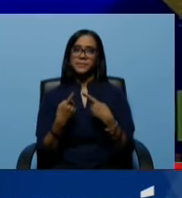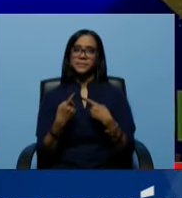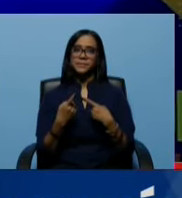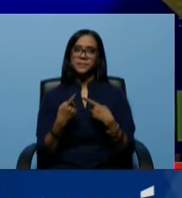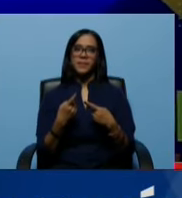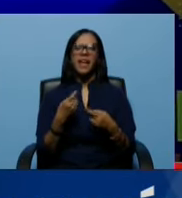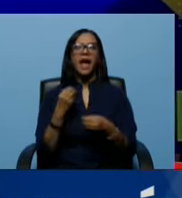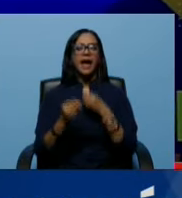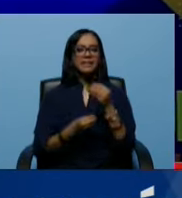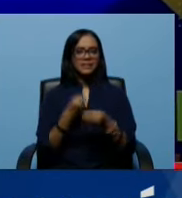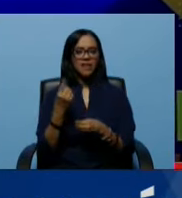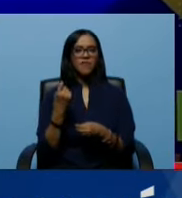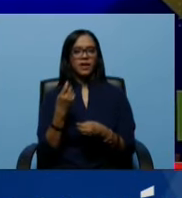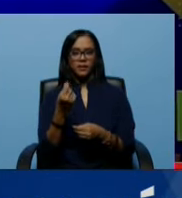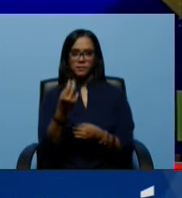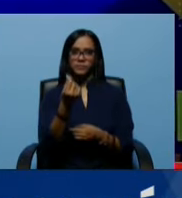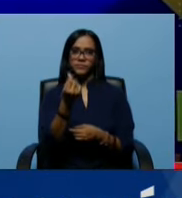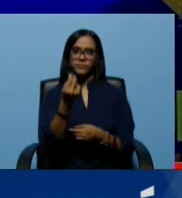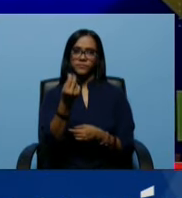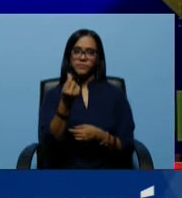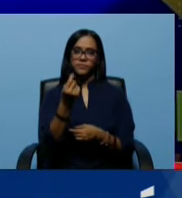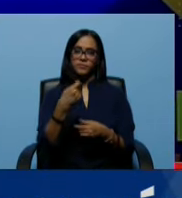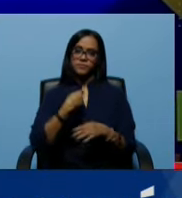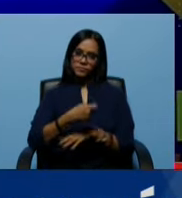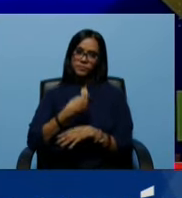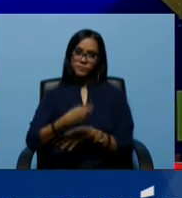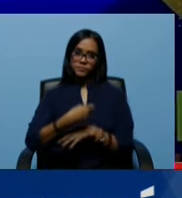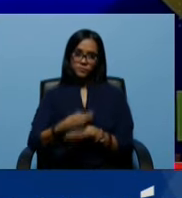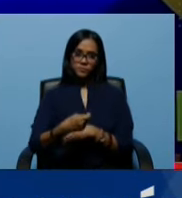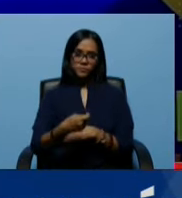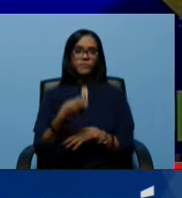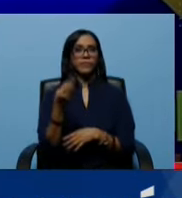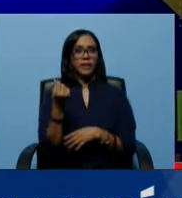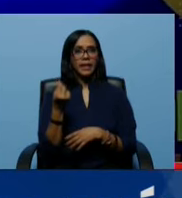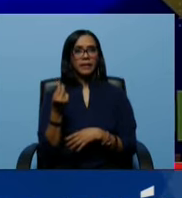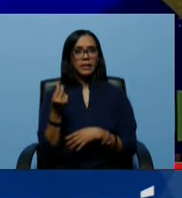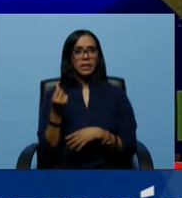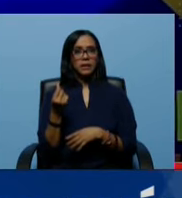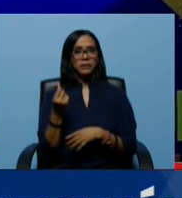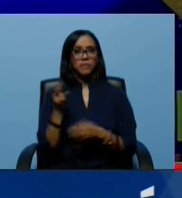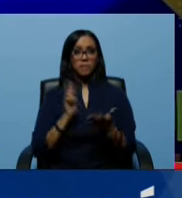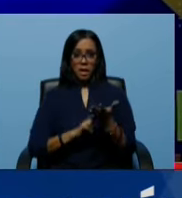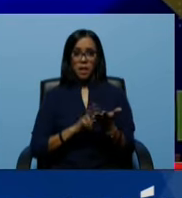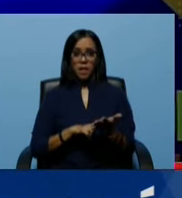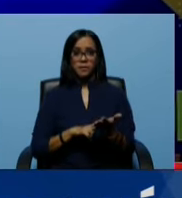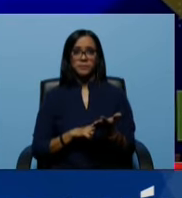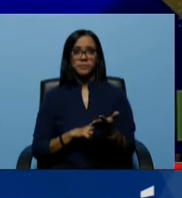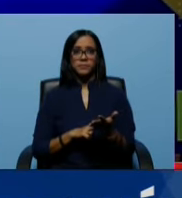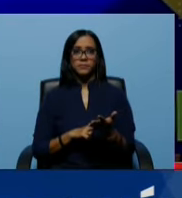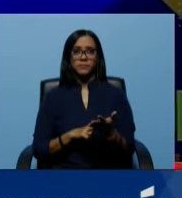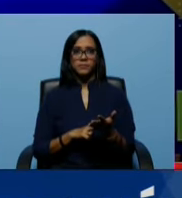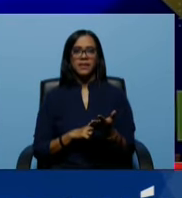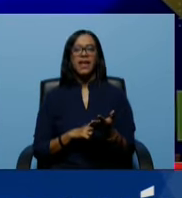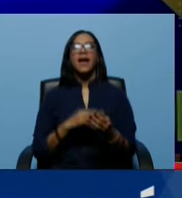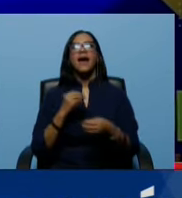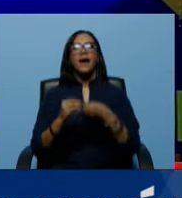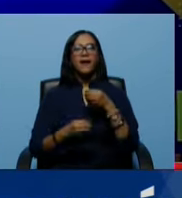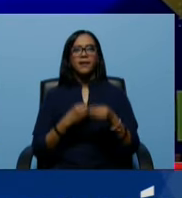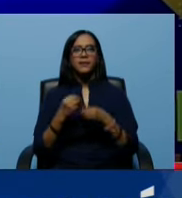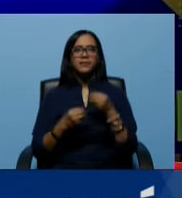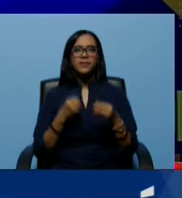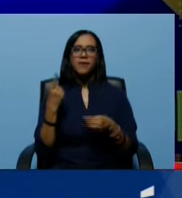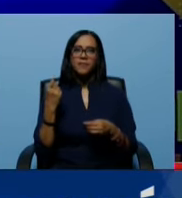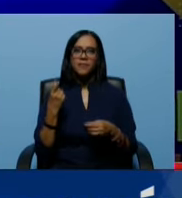Hace falta financiamiento, platica, ¿verdad? Hace falta